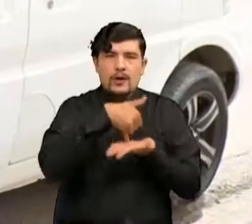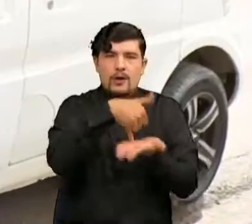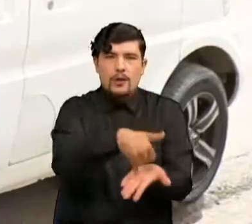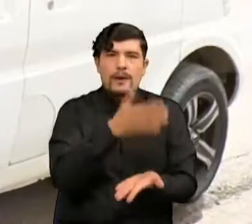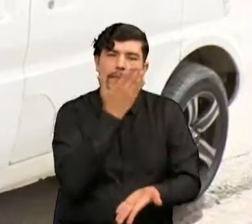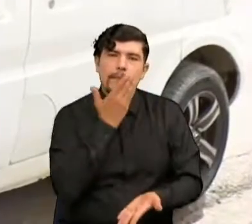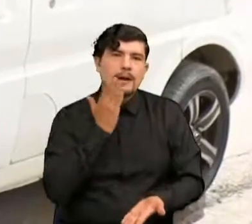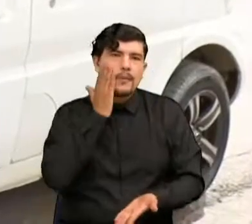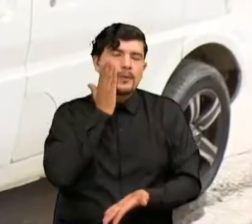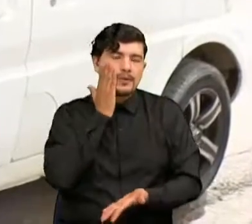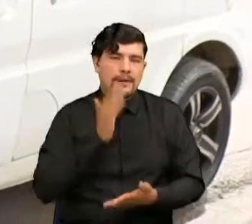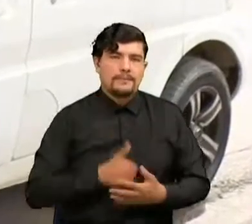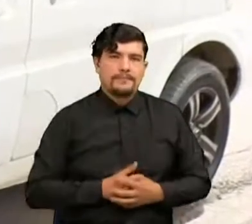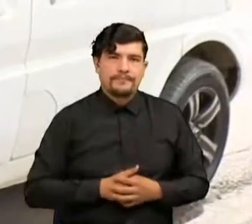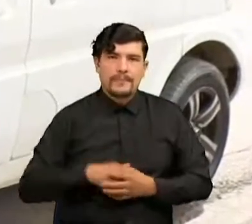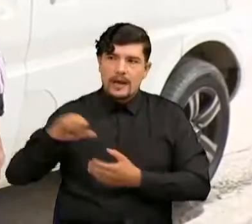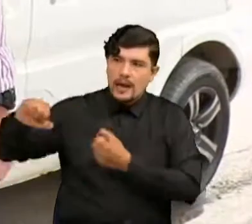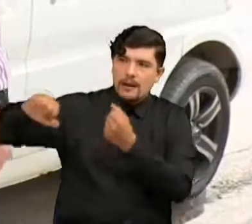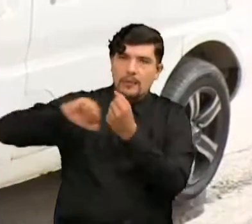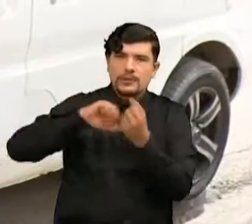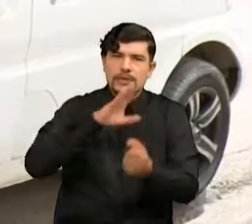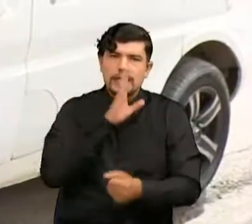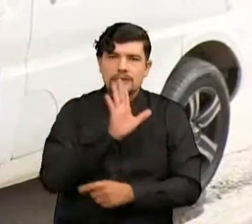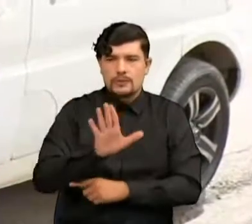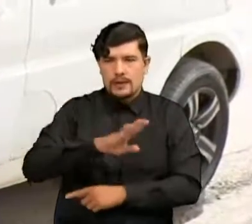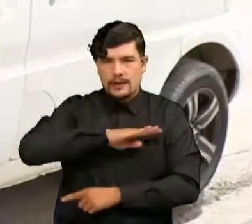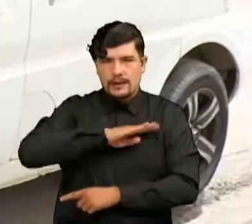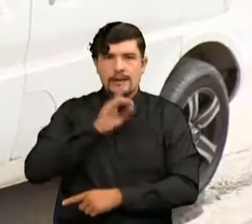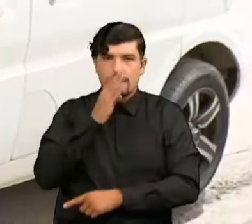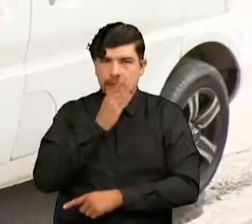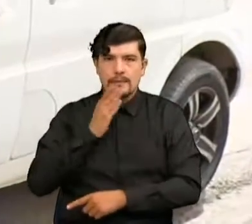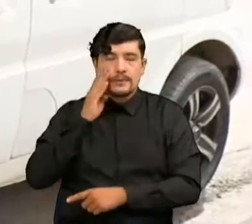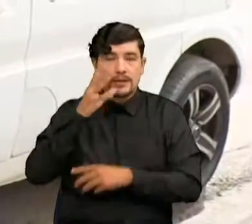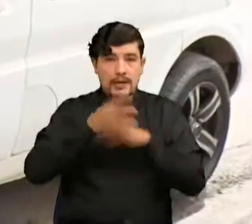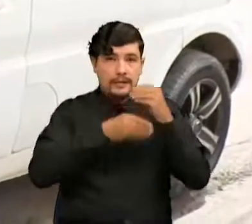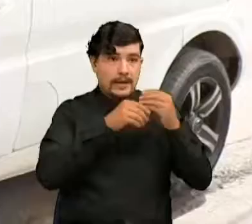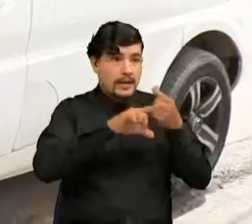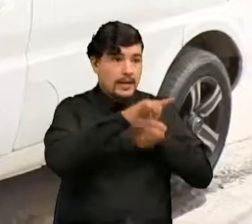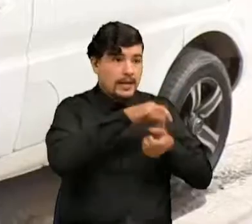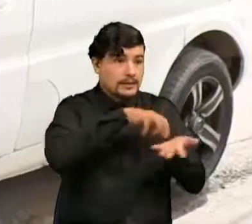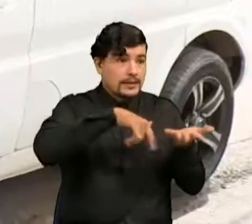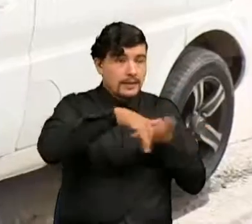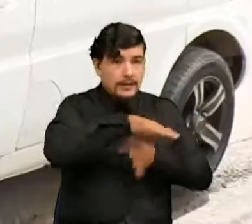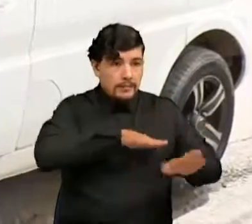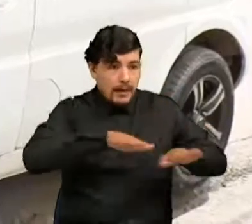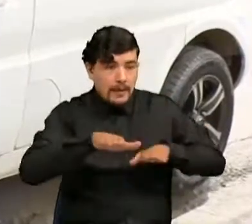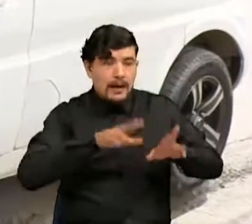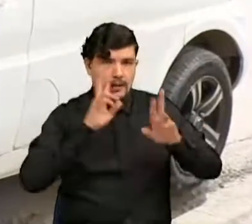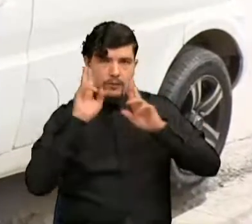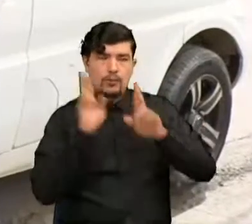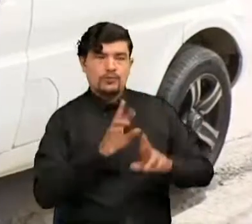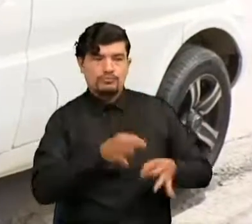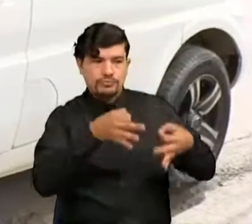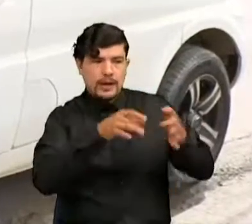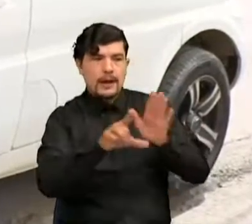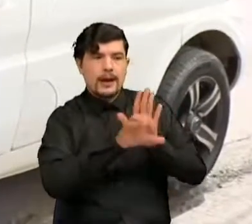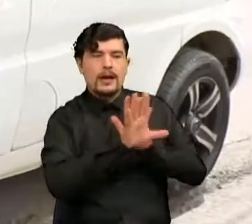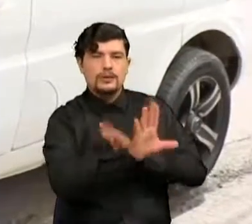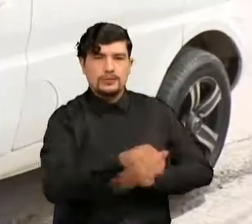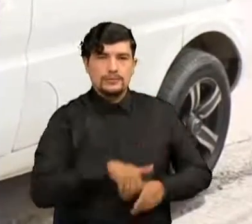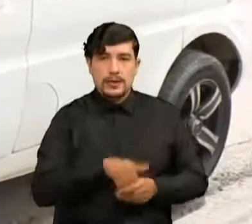Barbosa en una nueva historia, patrocinado por la Administración Municipal y avalado por la Liga Santander de Patinaje. En total, 18